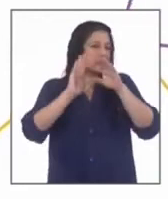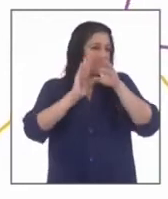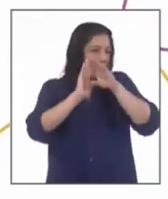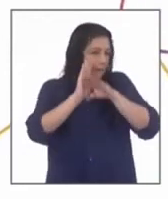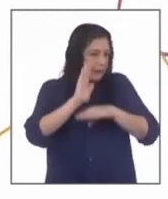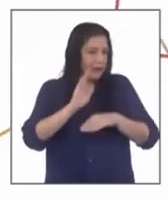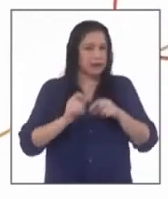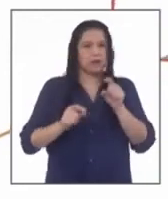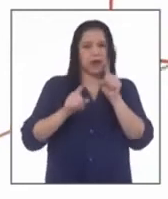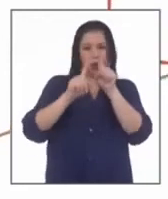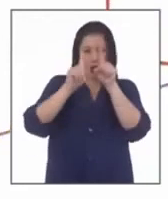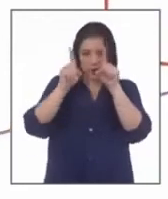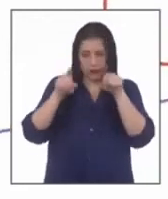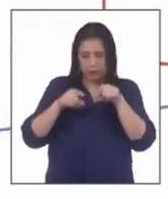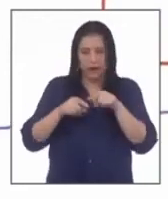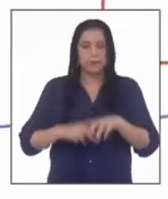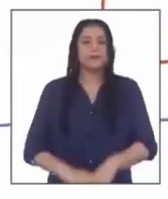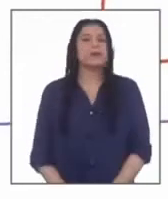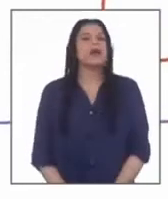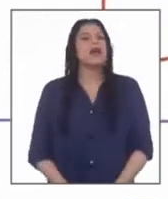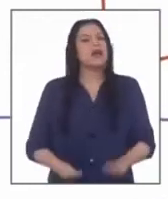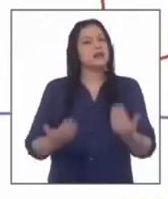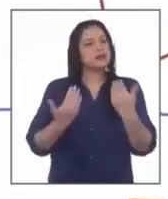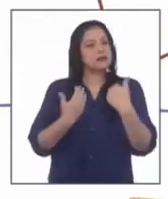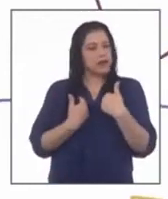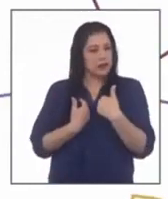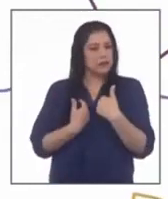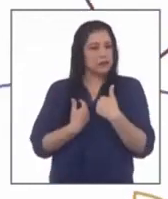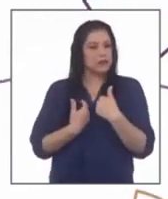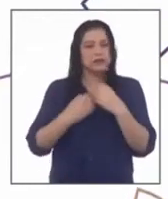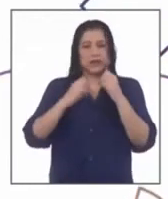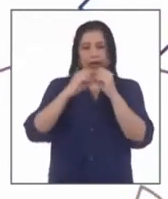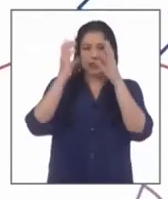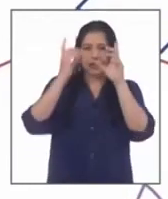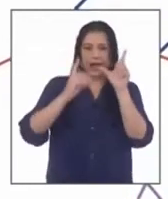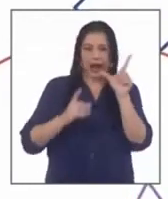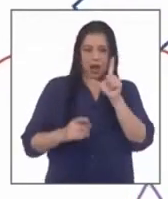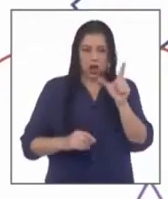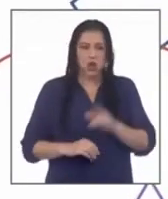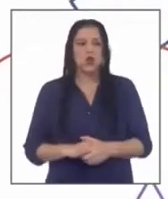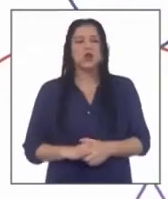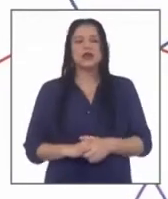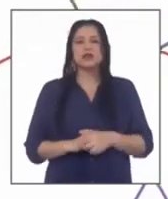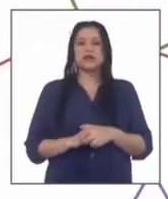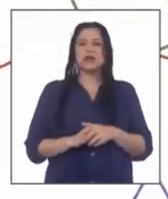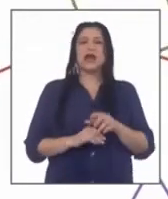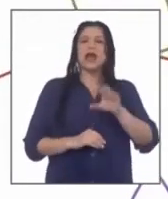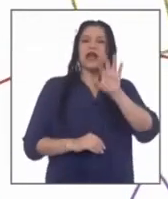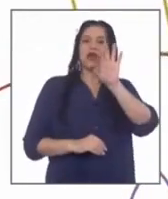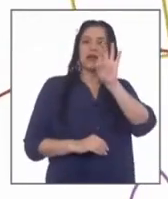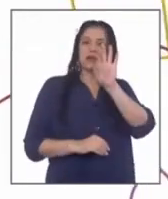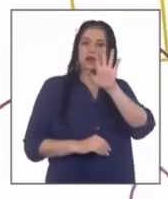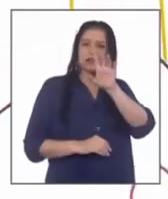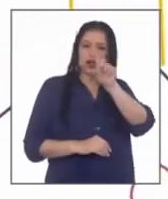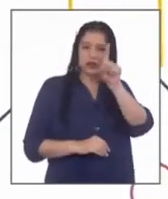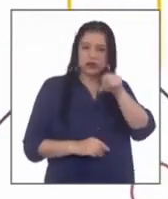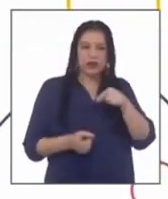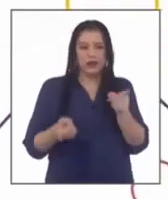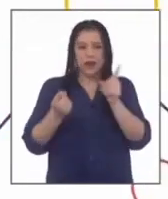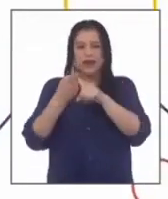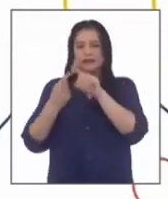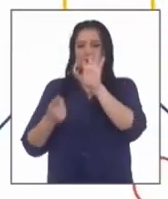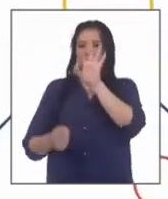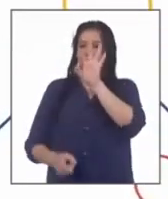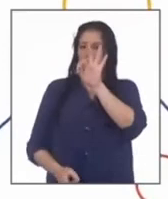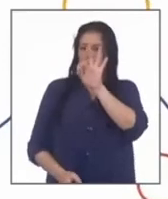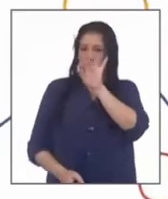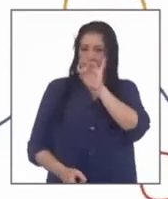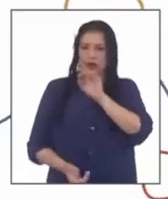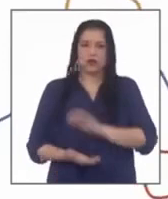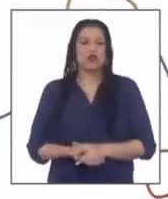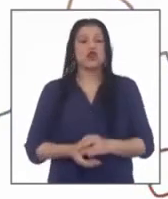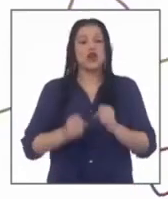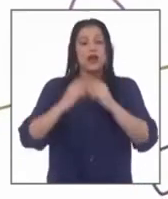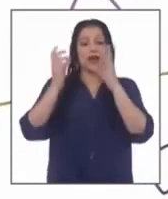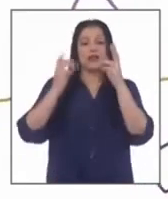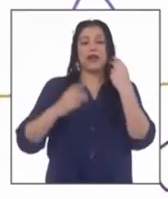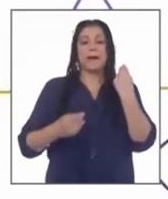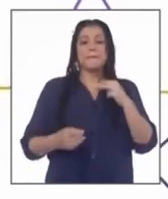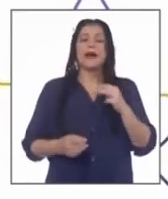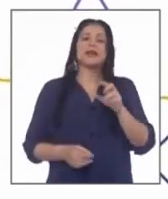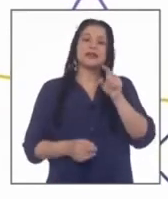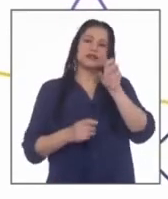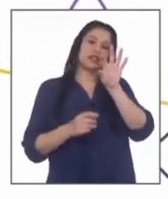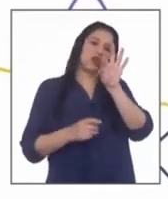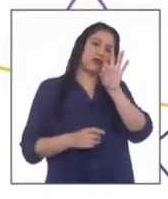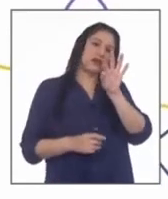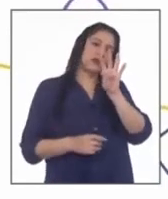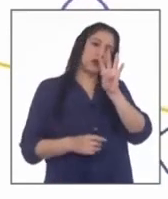intervalo. Entonces tenemos día lunes, intervalo cerrado desde 95 a 98. Día martes, intervalo